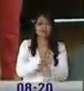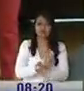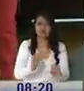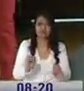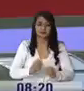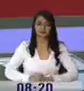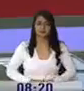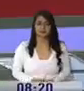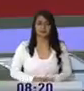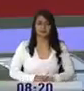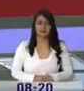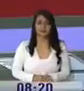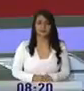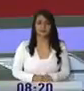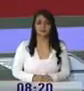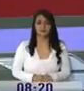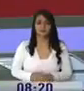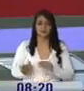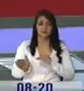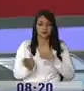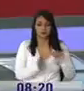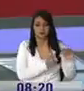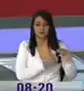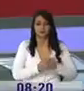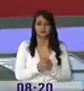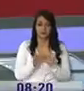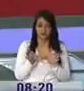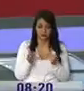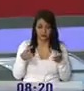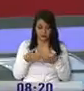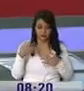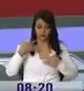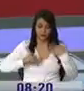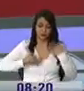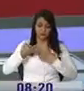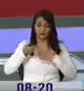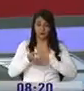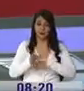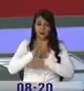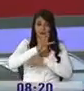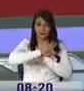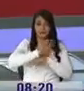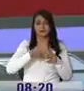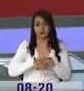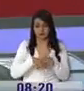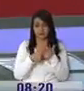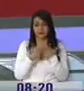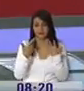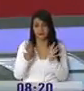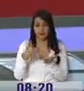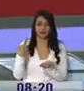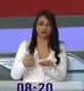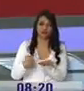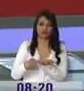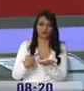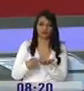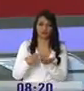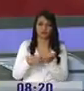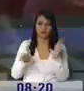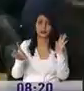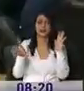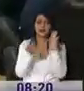medios vamos a contarles ahora que la comisión de Justicia la asamblea nacional inició el tratamiento y debate del proyecto de la ley